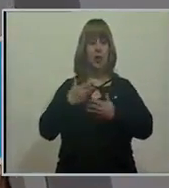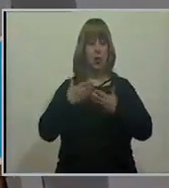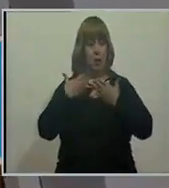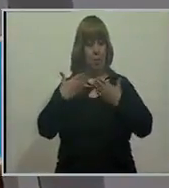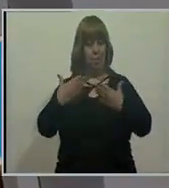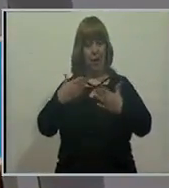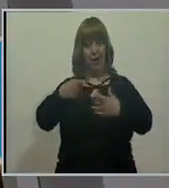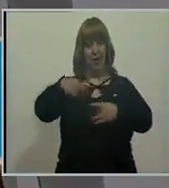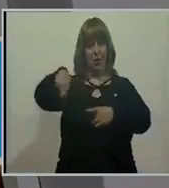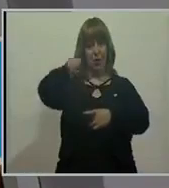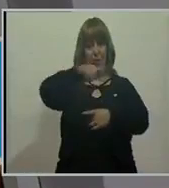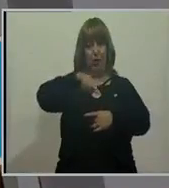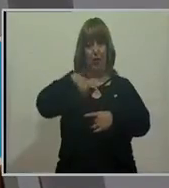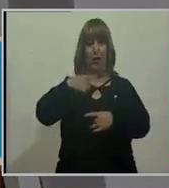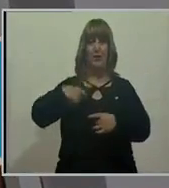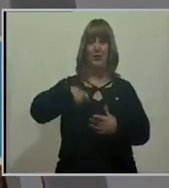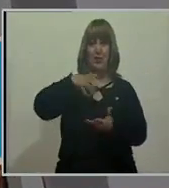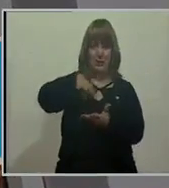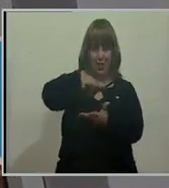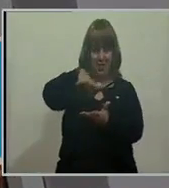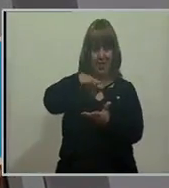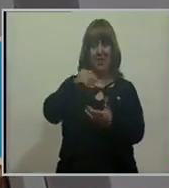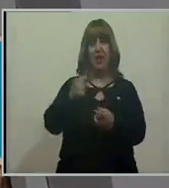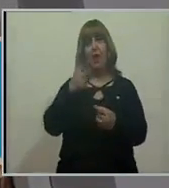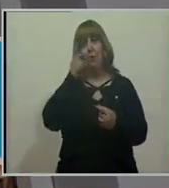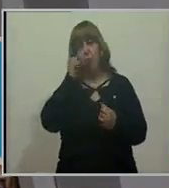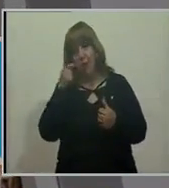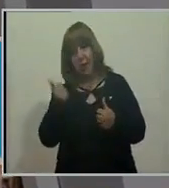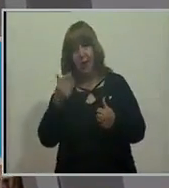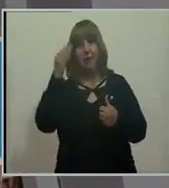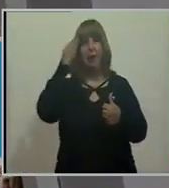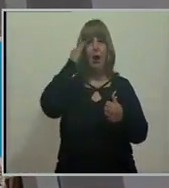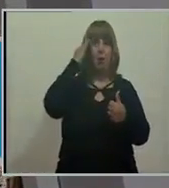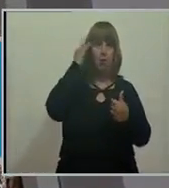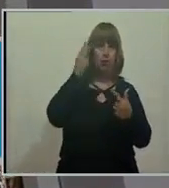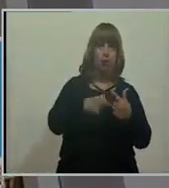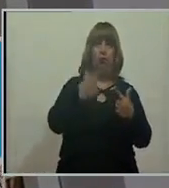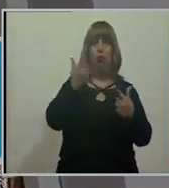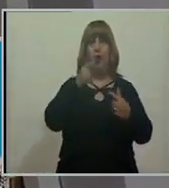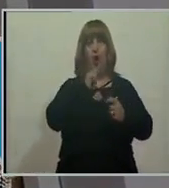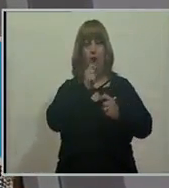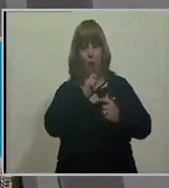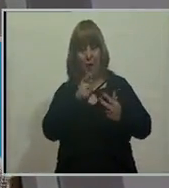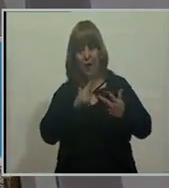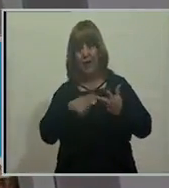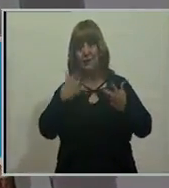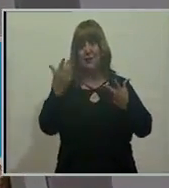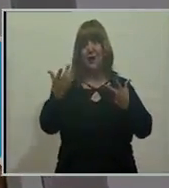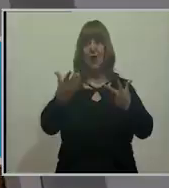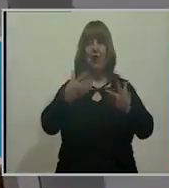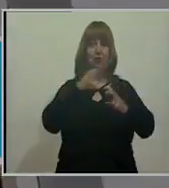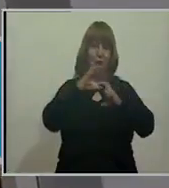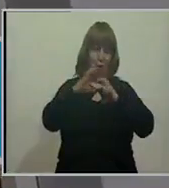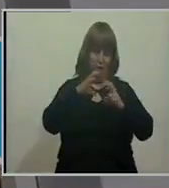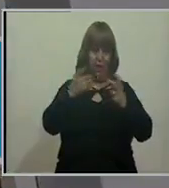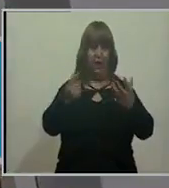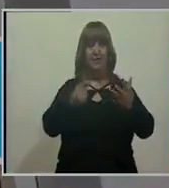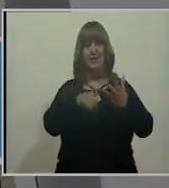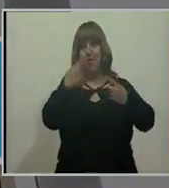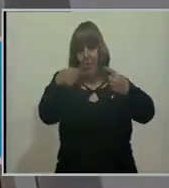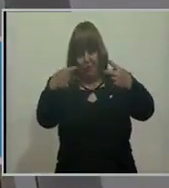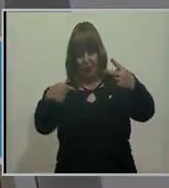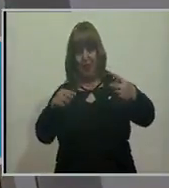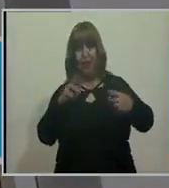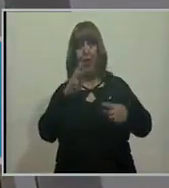uh-huh, de distintos ámbitos, de la política, de la cultura, de los medios de comunicación, bueno, es variado.